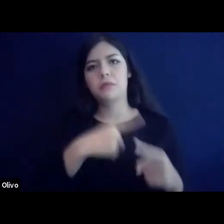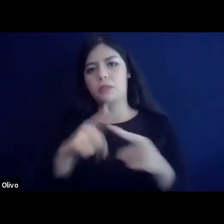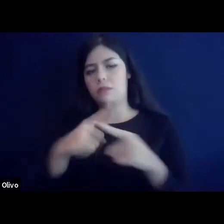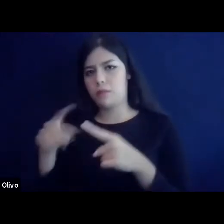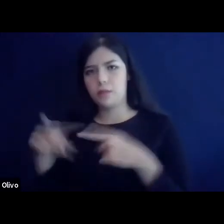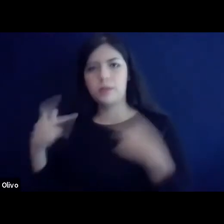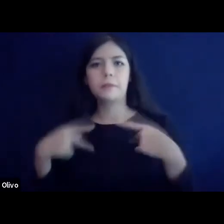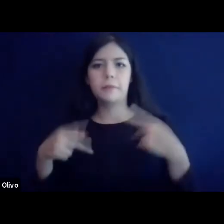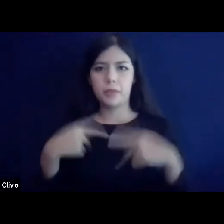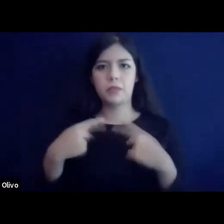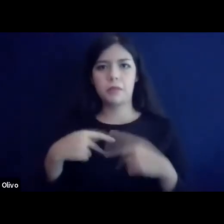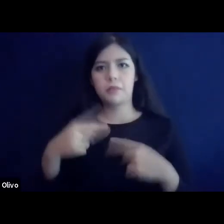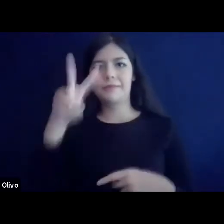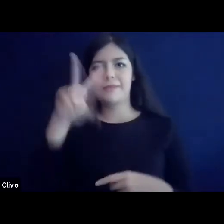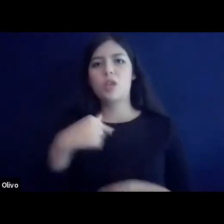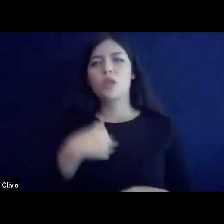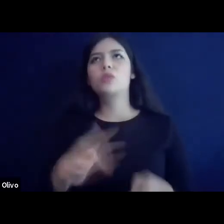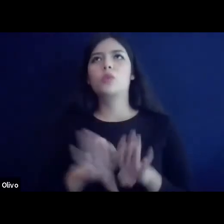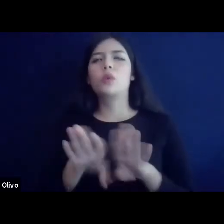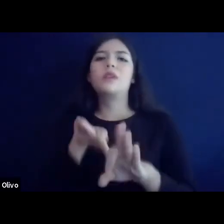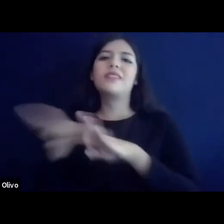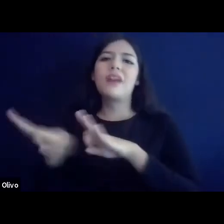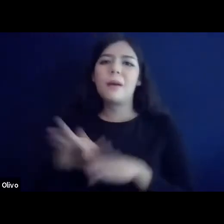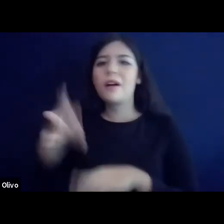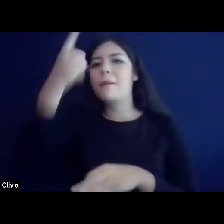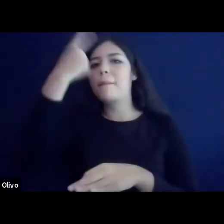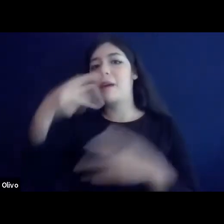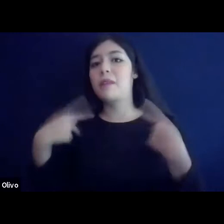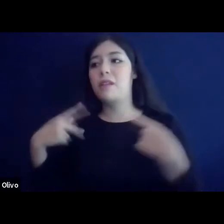de la inclusión de los alumnos, y poco se habla del demás.